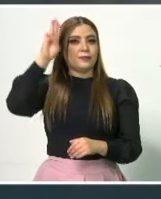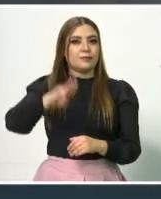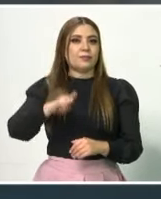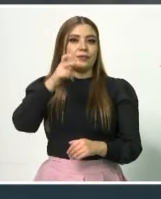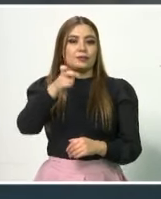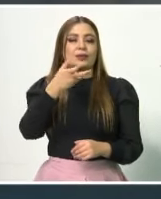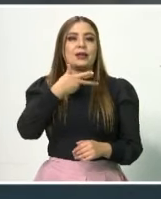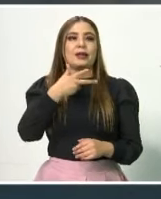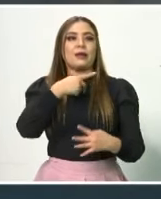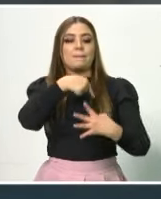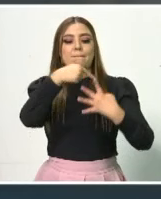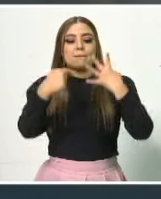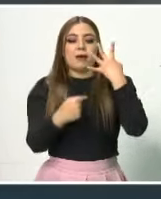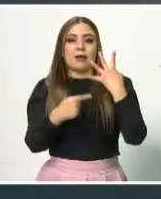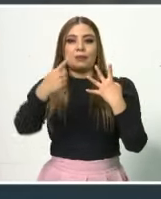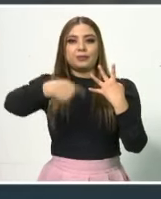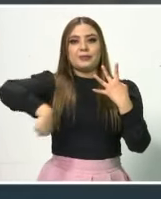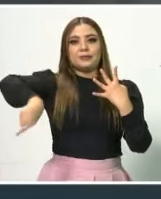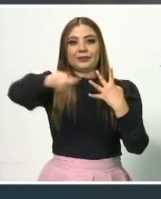las opciones que tenemos